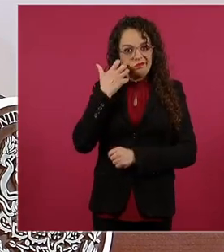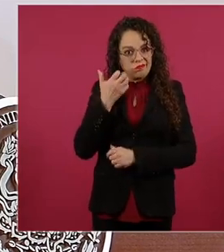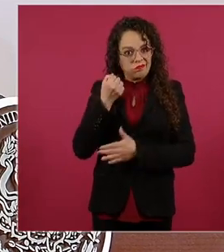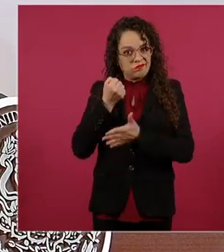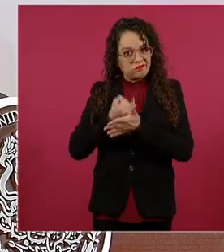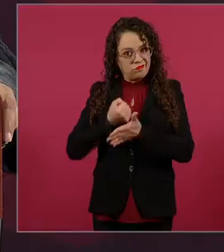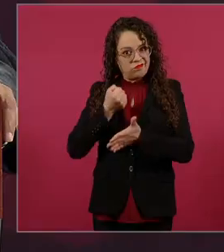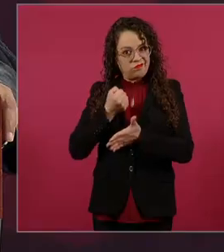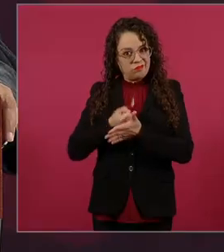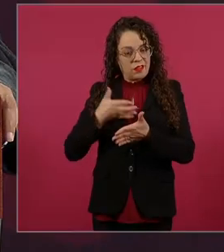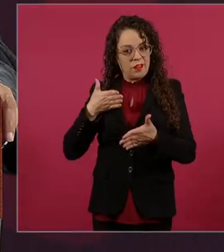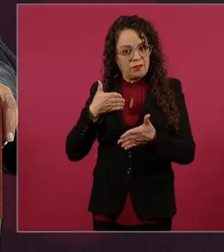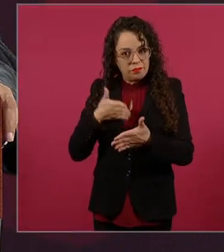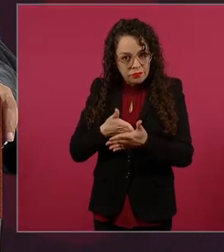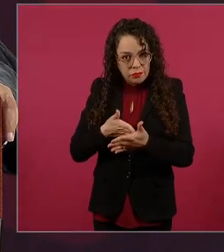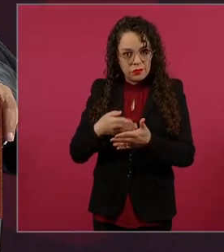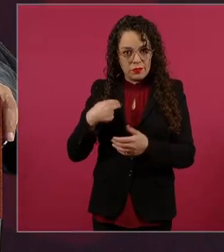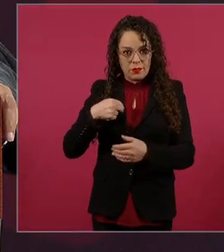obstaculizarnos